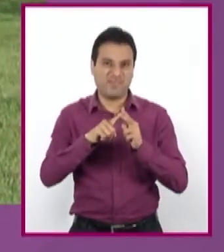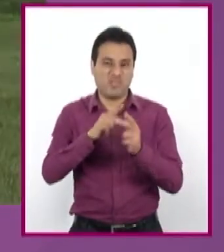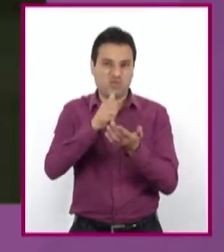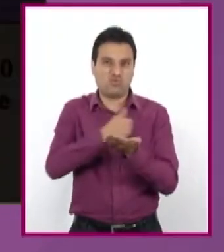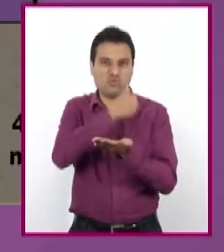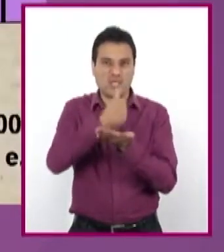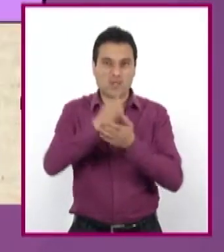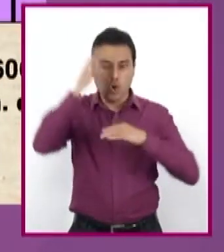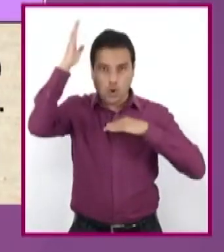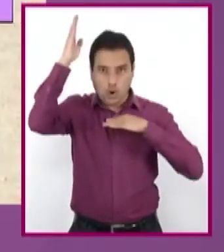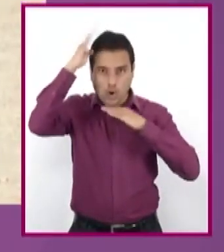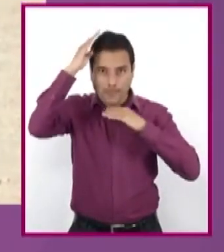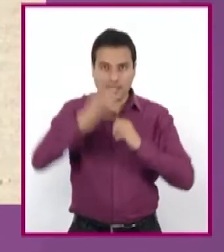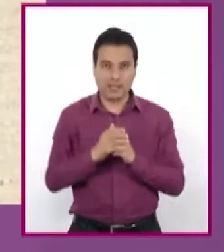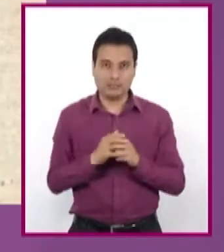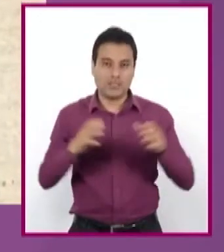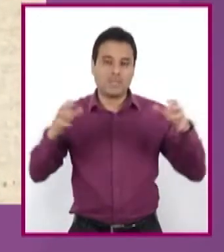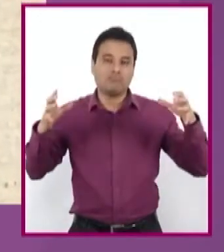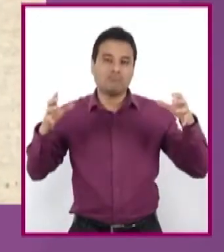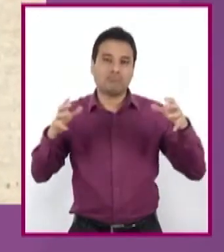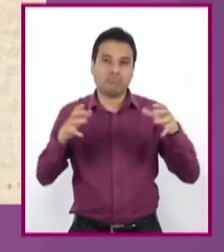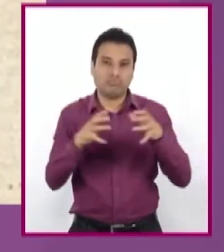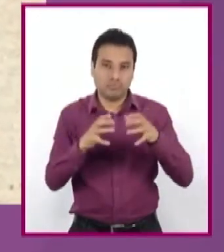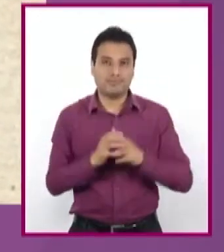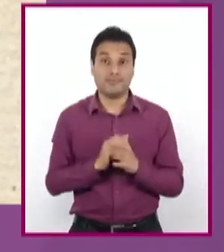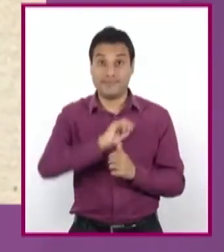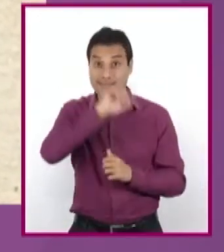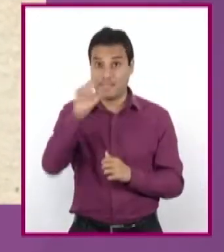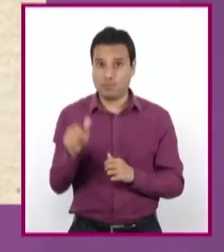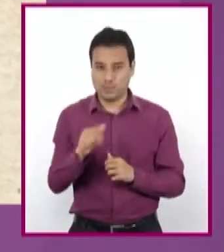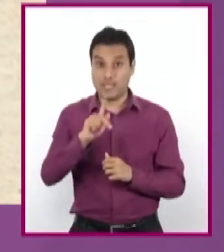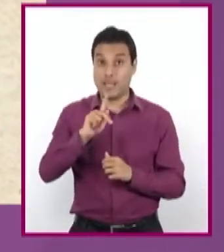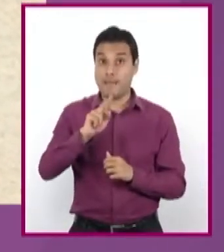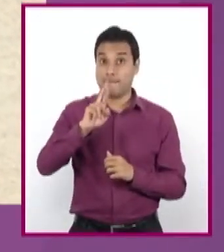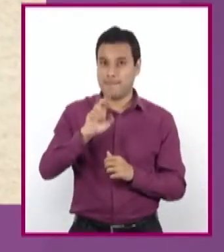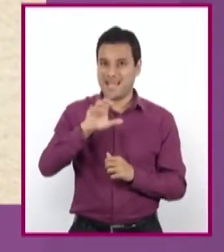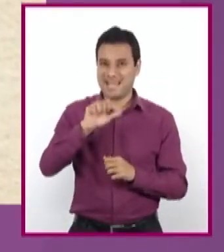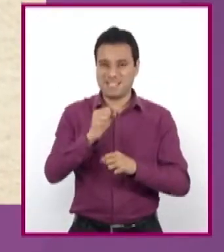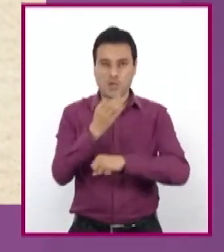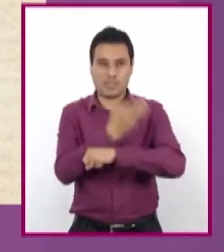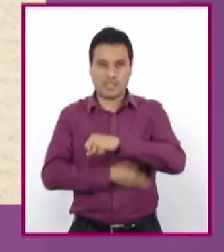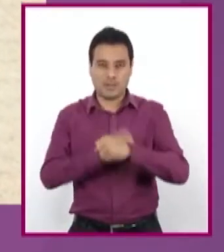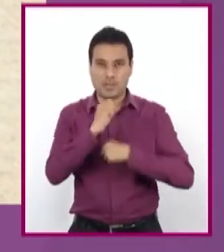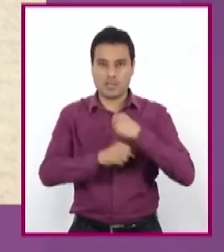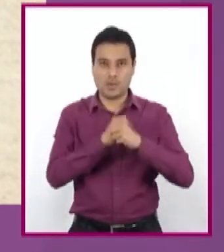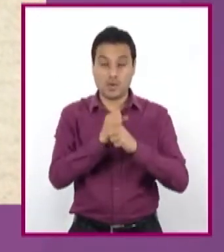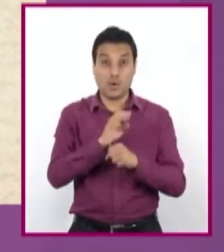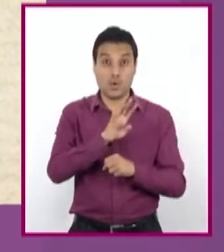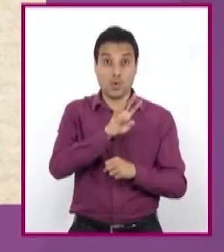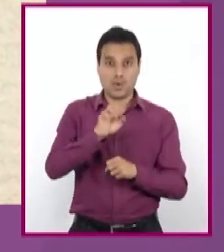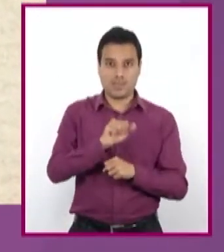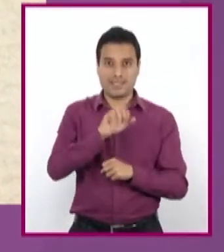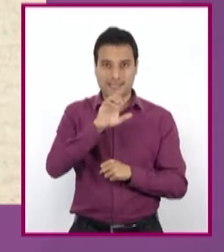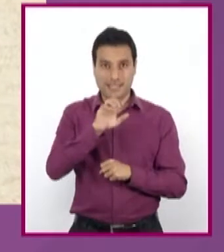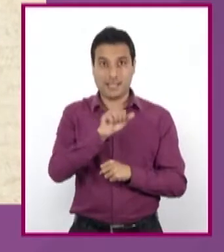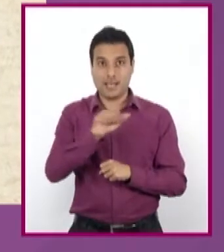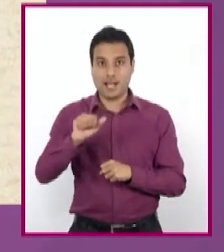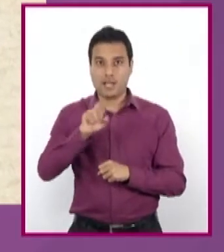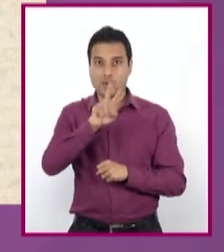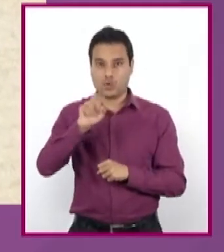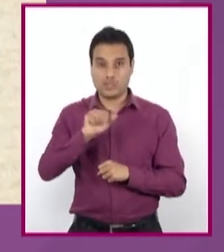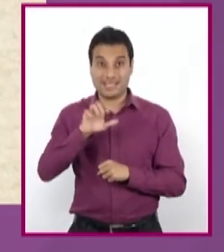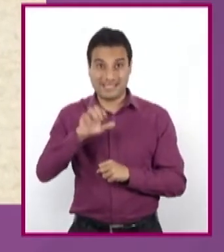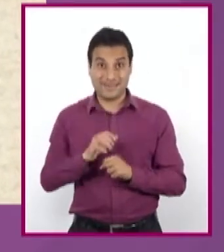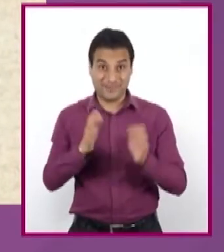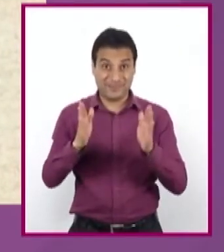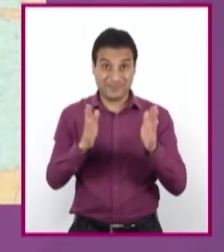olmecas. En el periodo preclásico tardío, que va del año 400 antes de nuestra era al 200 de